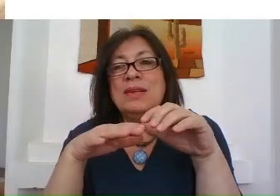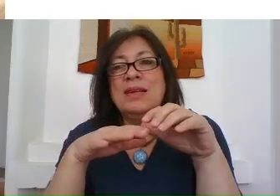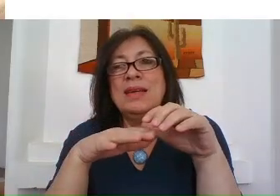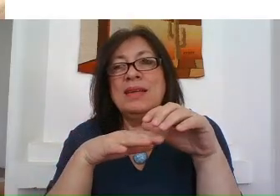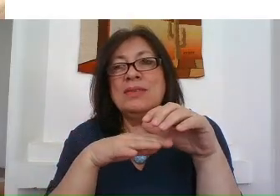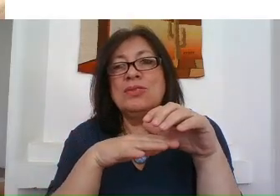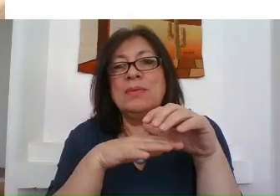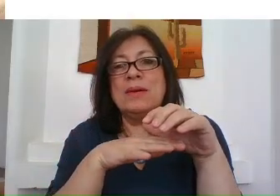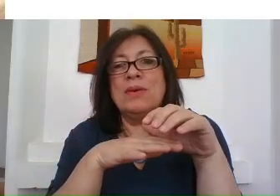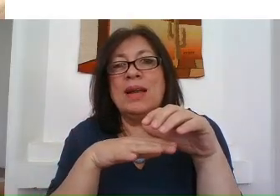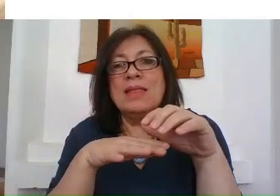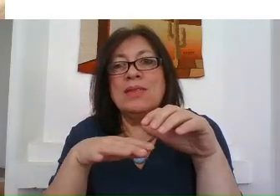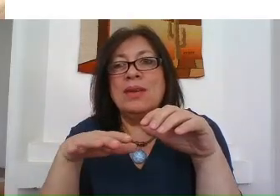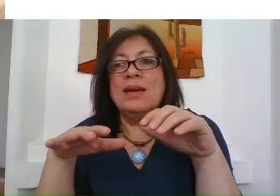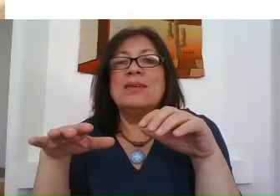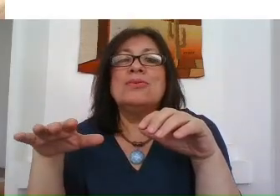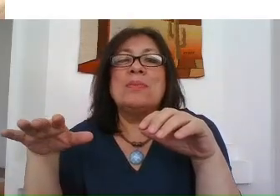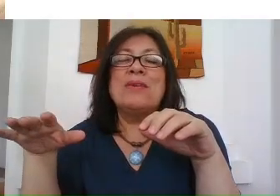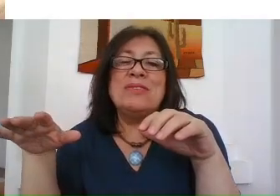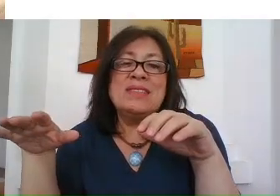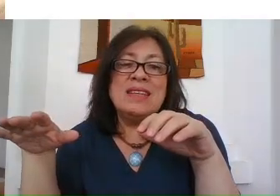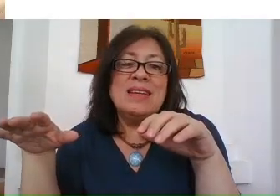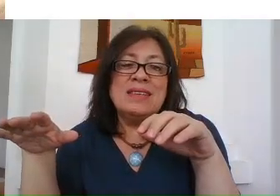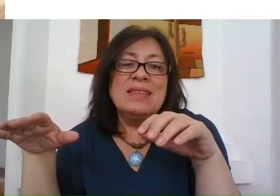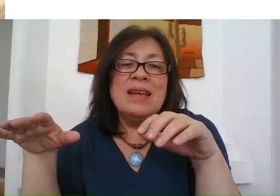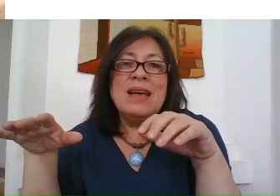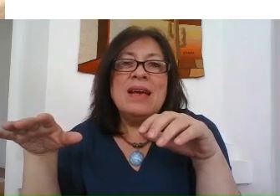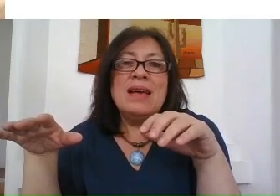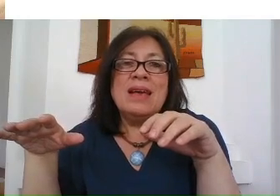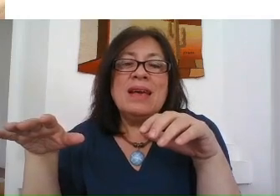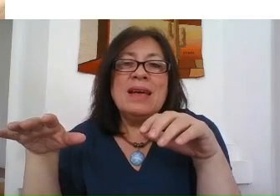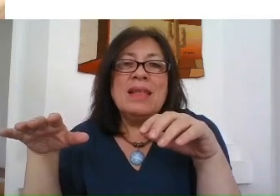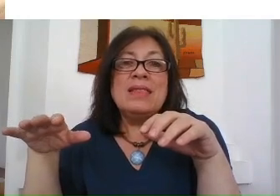como sobrevolando la superficie,